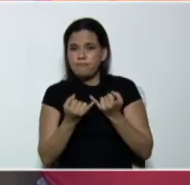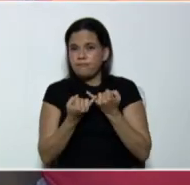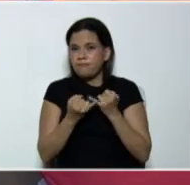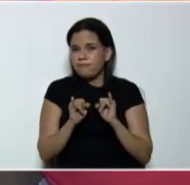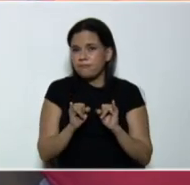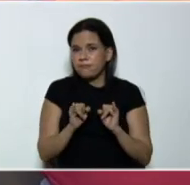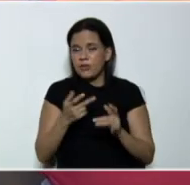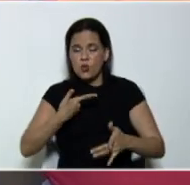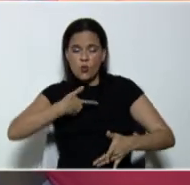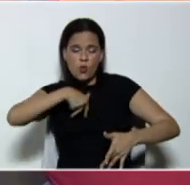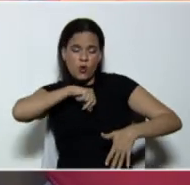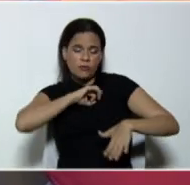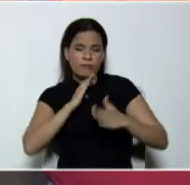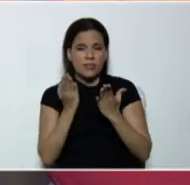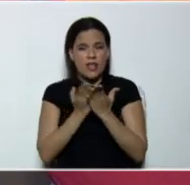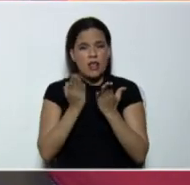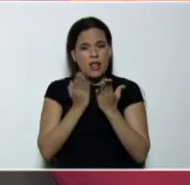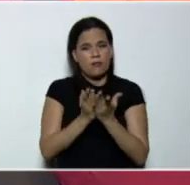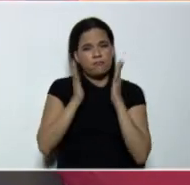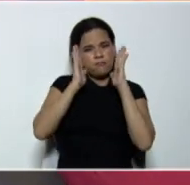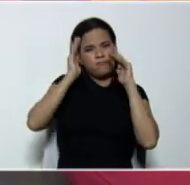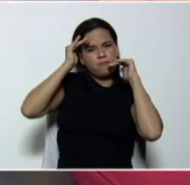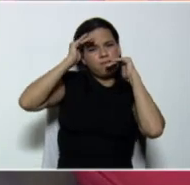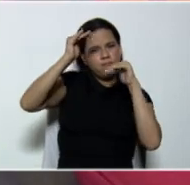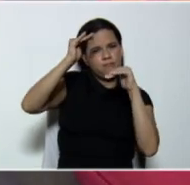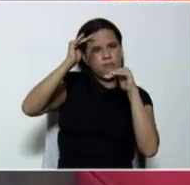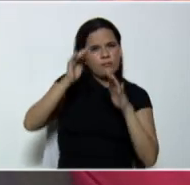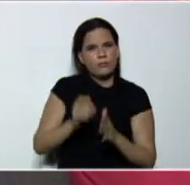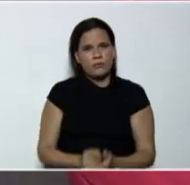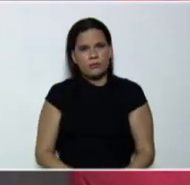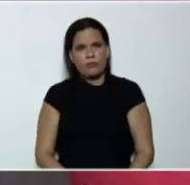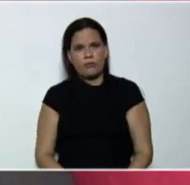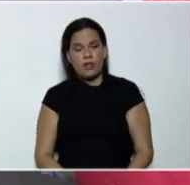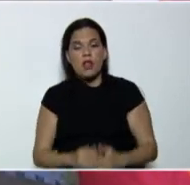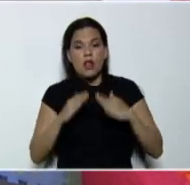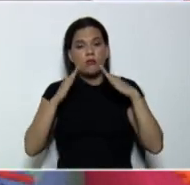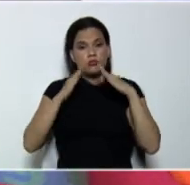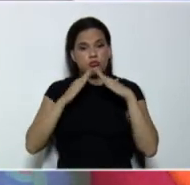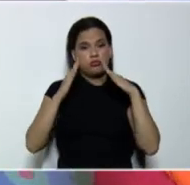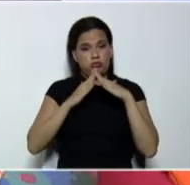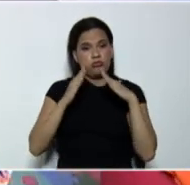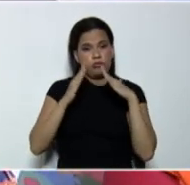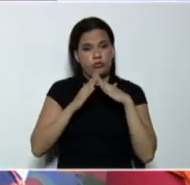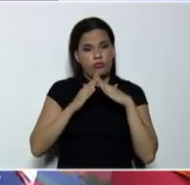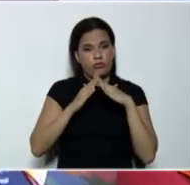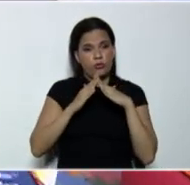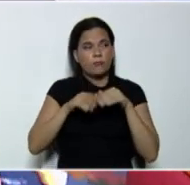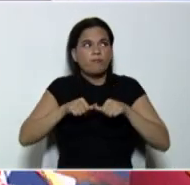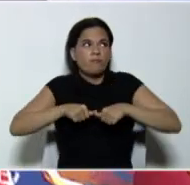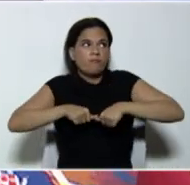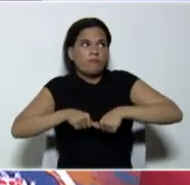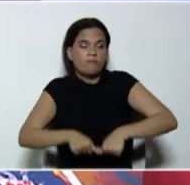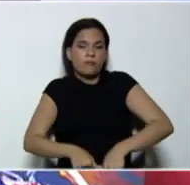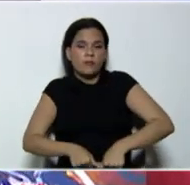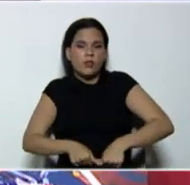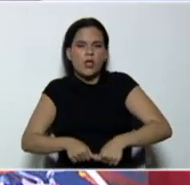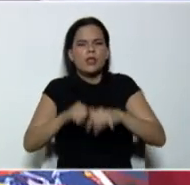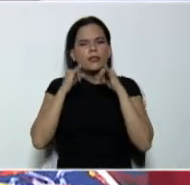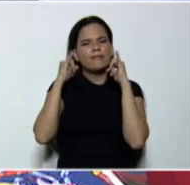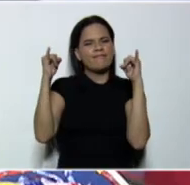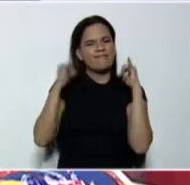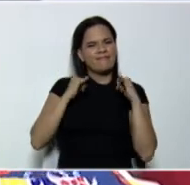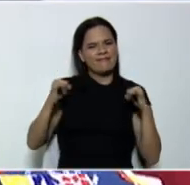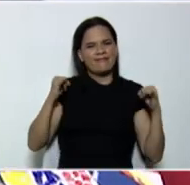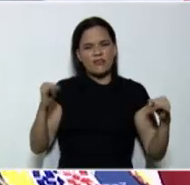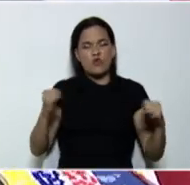terminada nuestra clase con atención, en la casa quedaremos con alegría